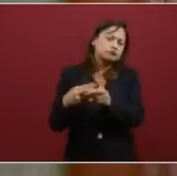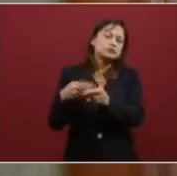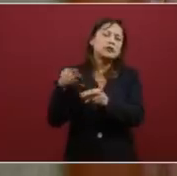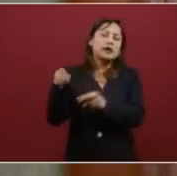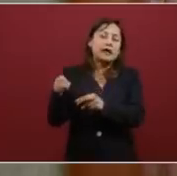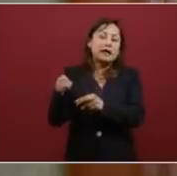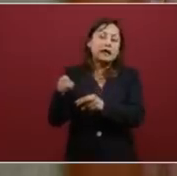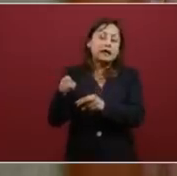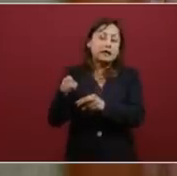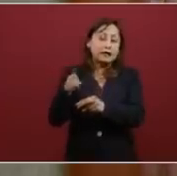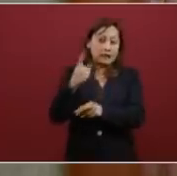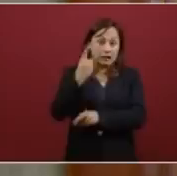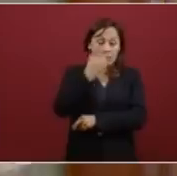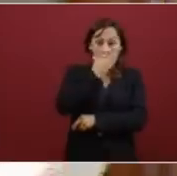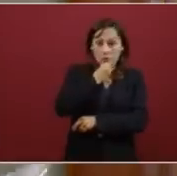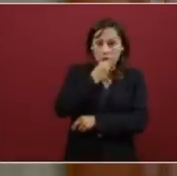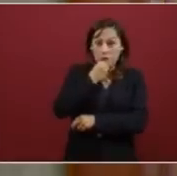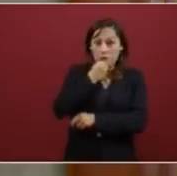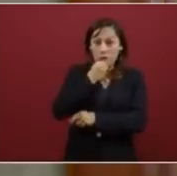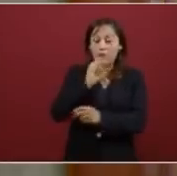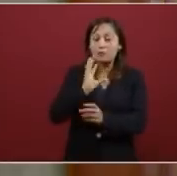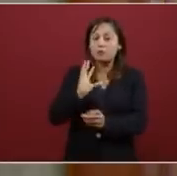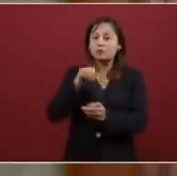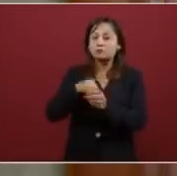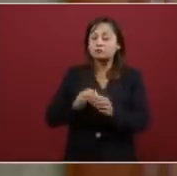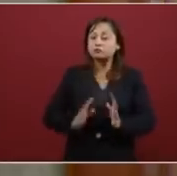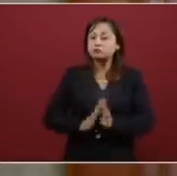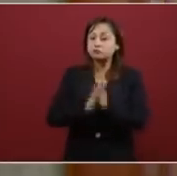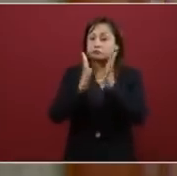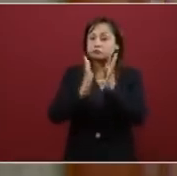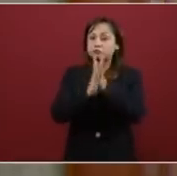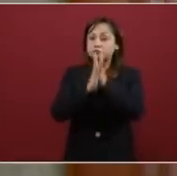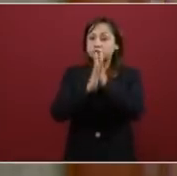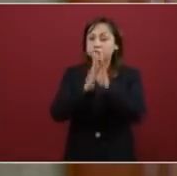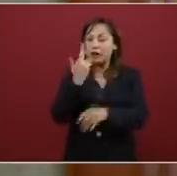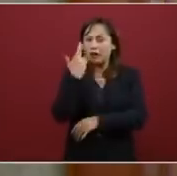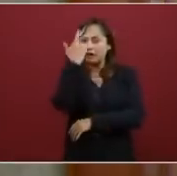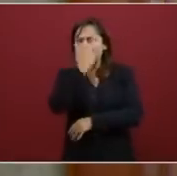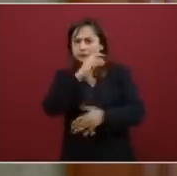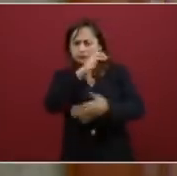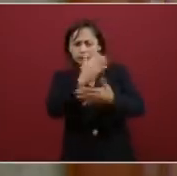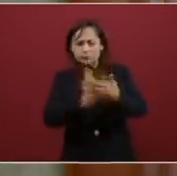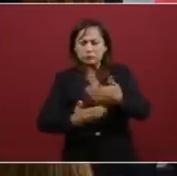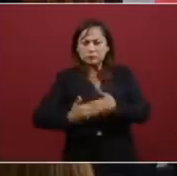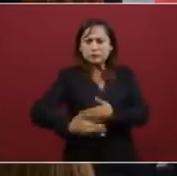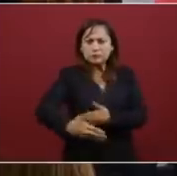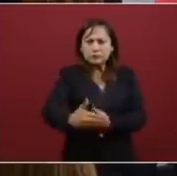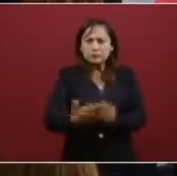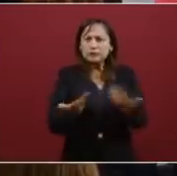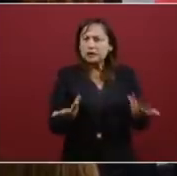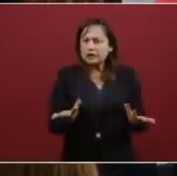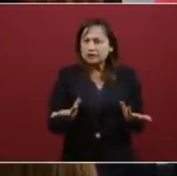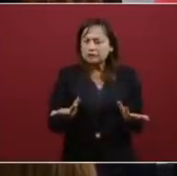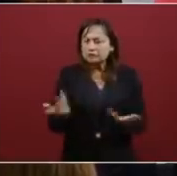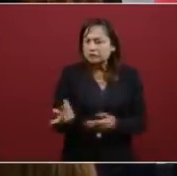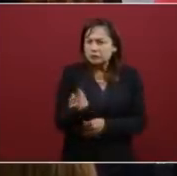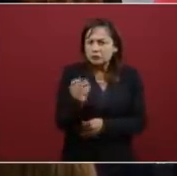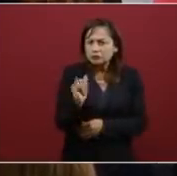revisión de estos contratos que falta por solventarse, ¿no? Bueno,